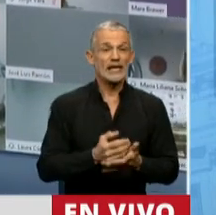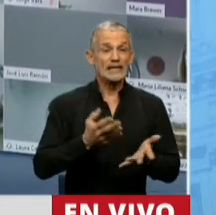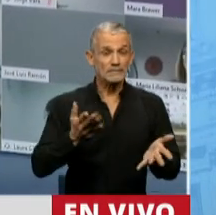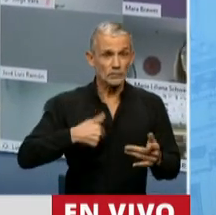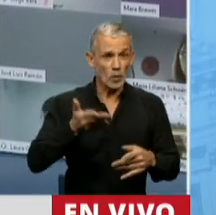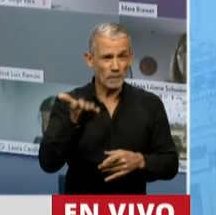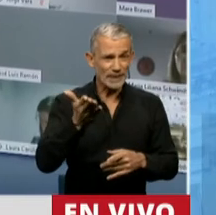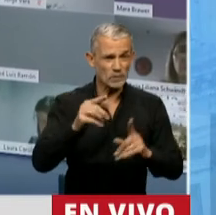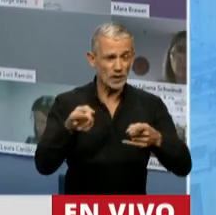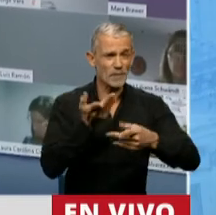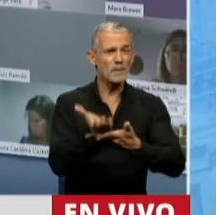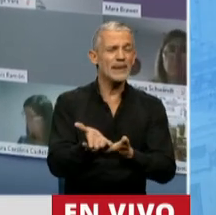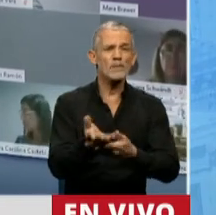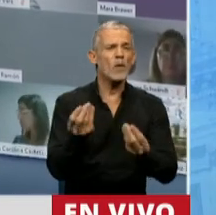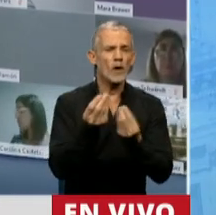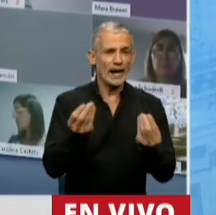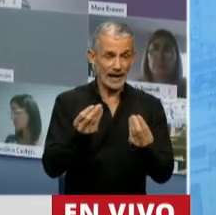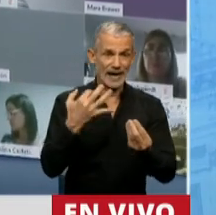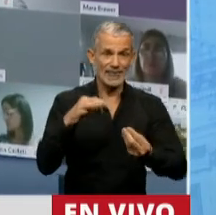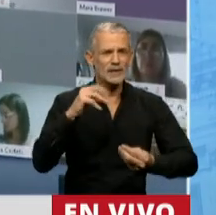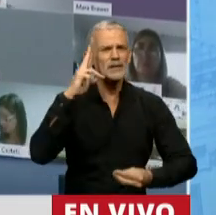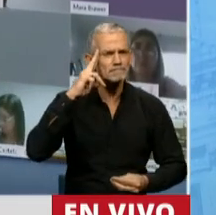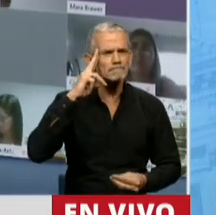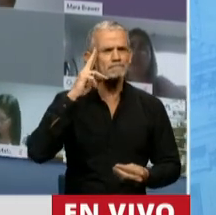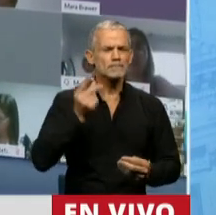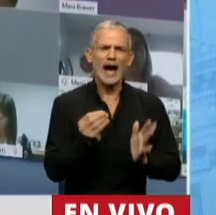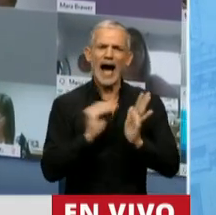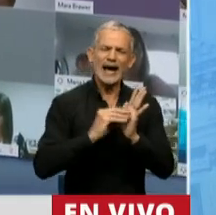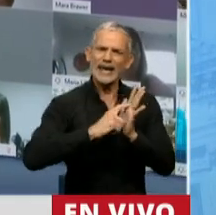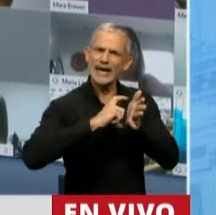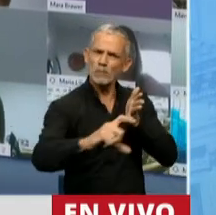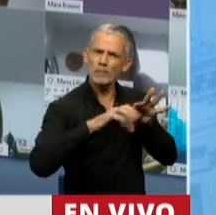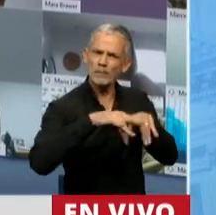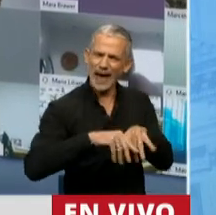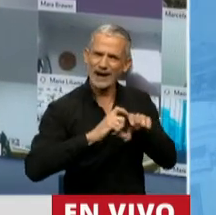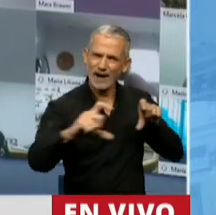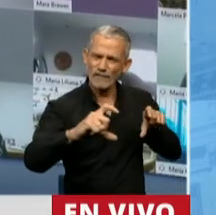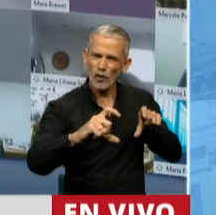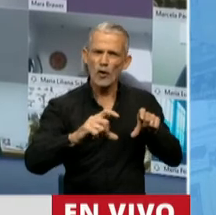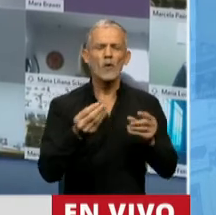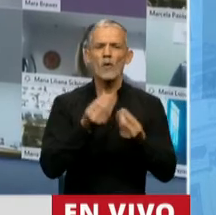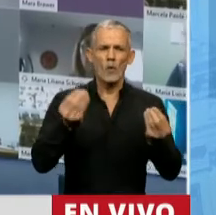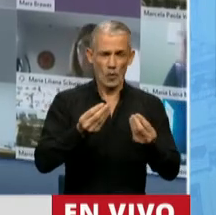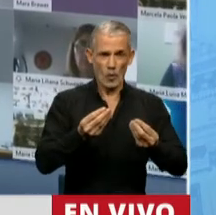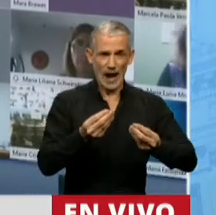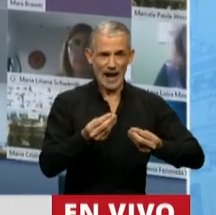habíamos pedido también que se tenga en cuenta y se agregue un párrafo en el sentido que,